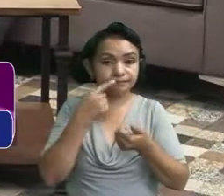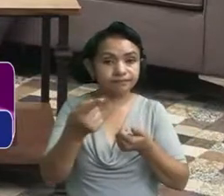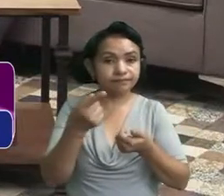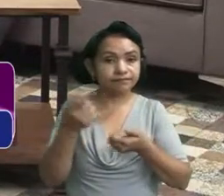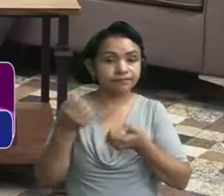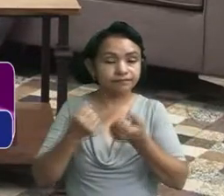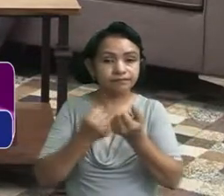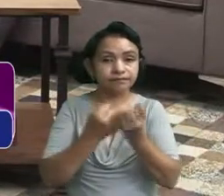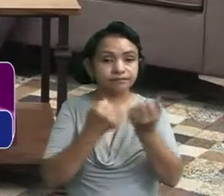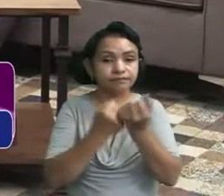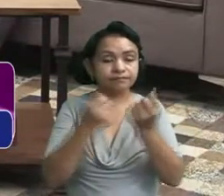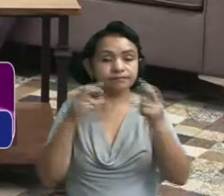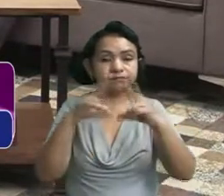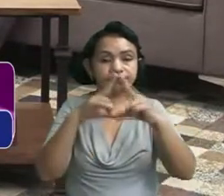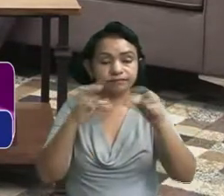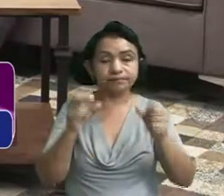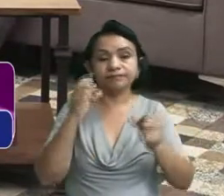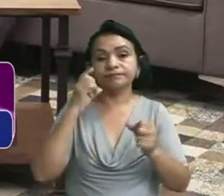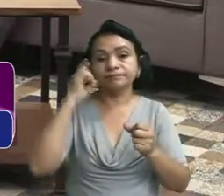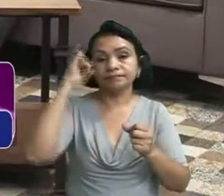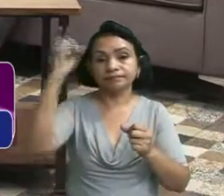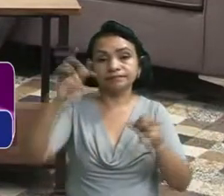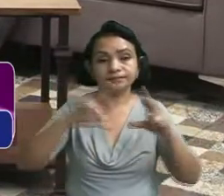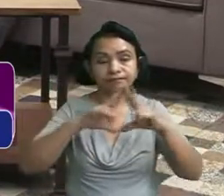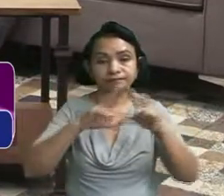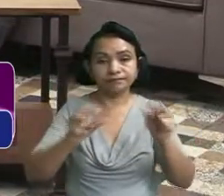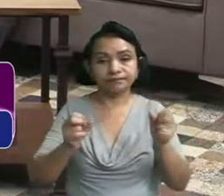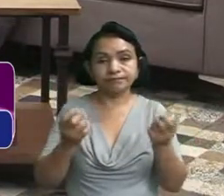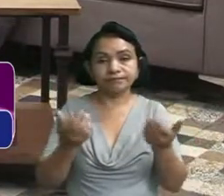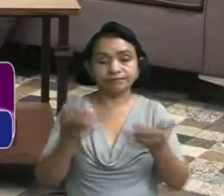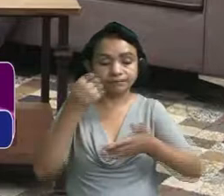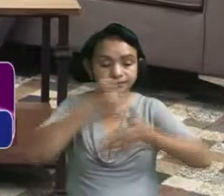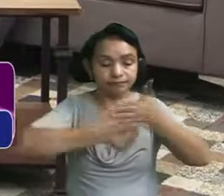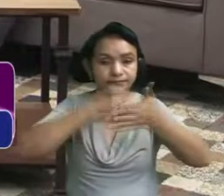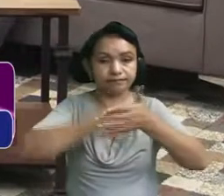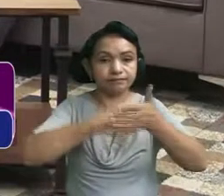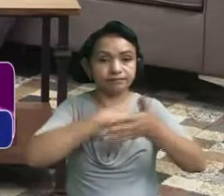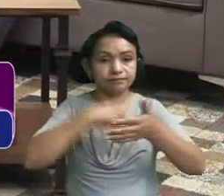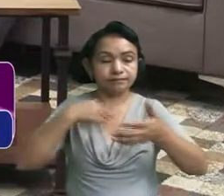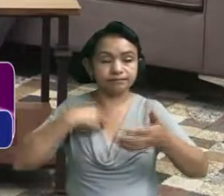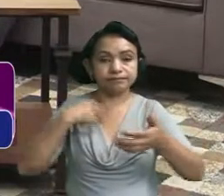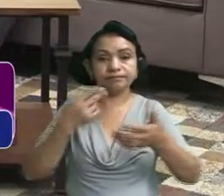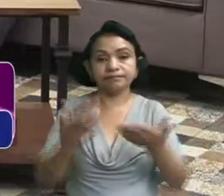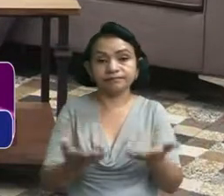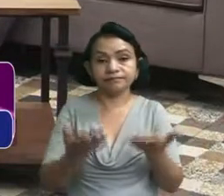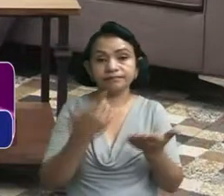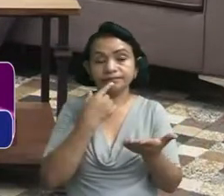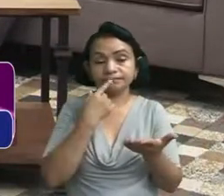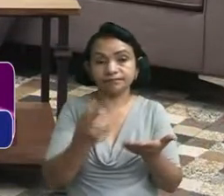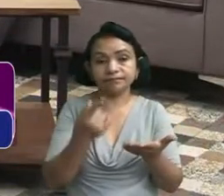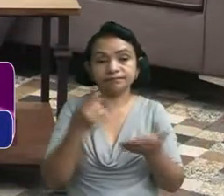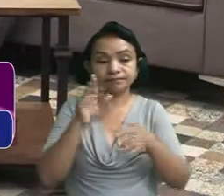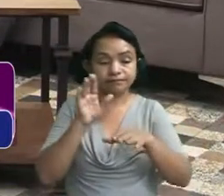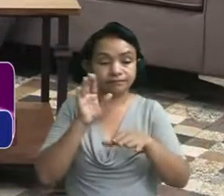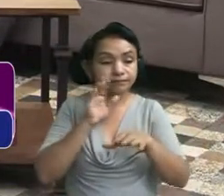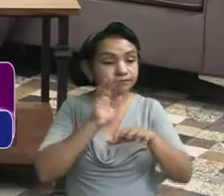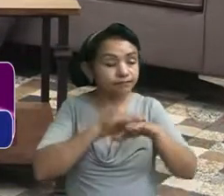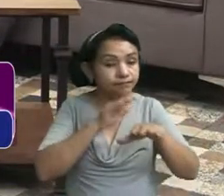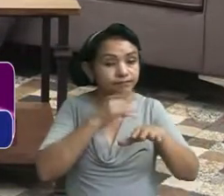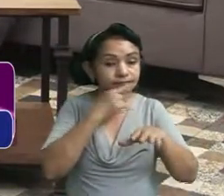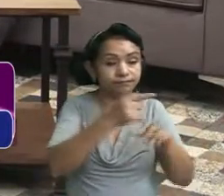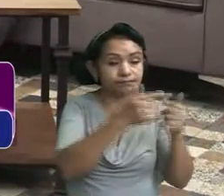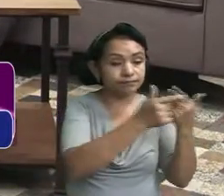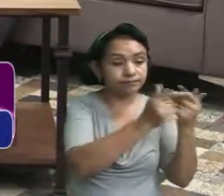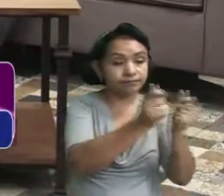de cooperación conseguidos por Nicaragua para el desarrollo de Nicaragua. Y esa es parte de la lucha que estamos dando. Y por eso el llamado que se le hace a los